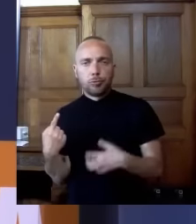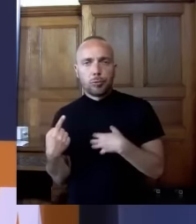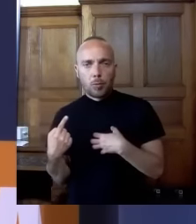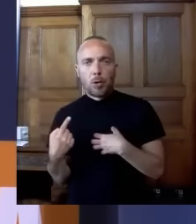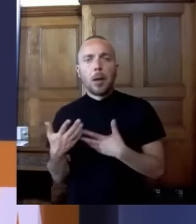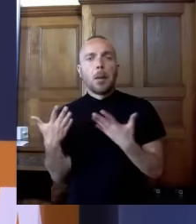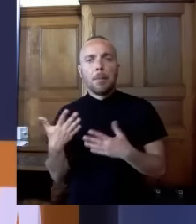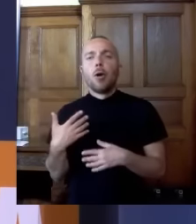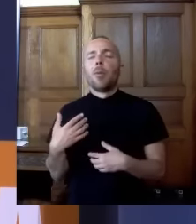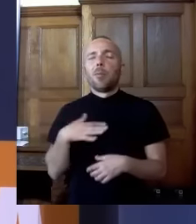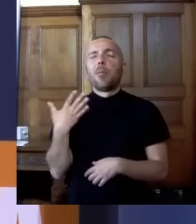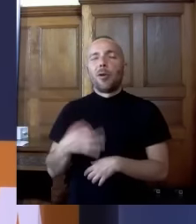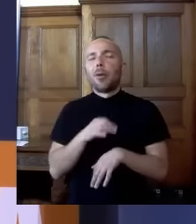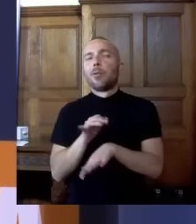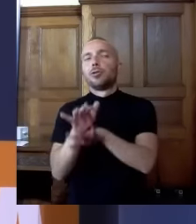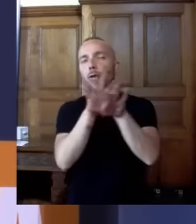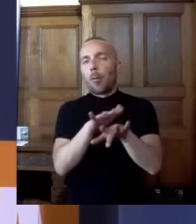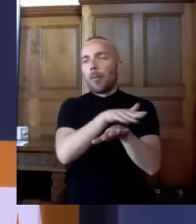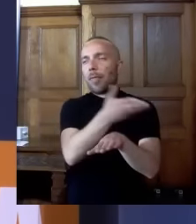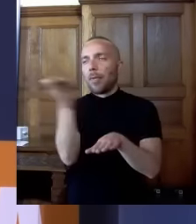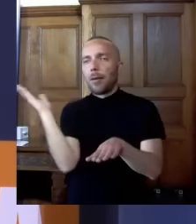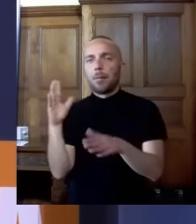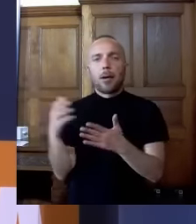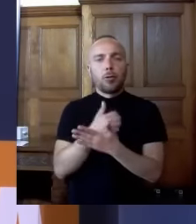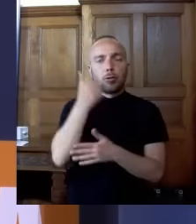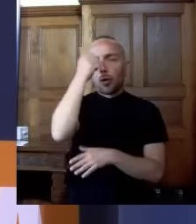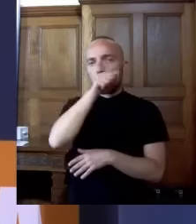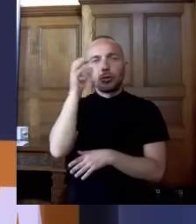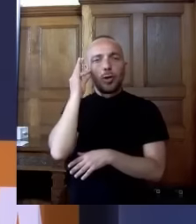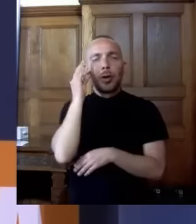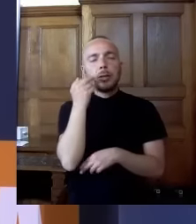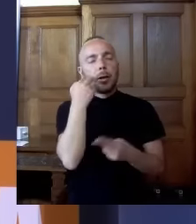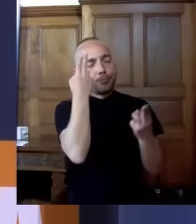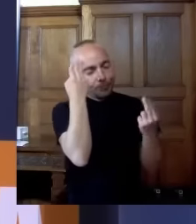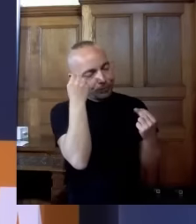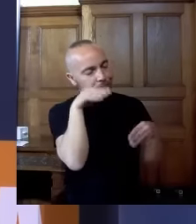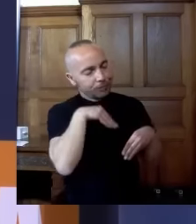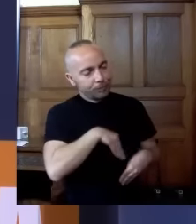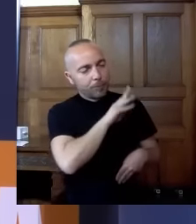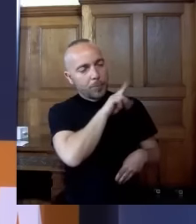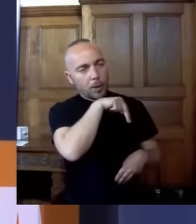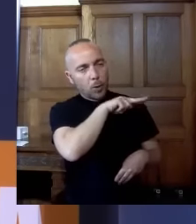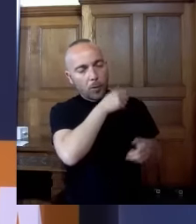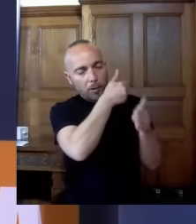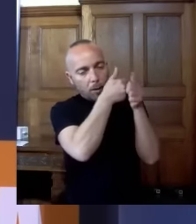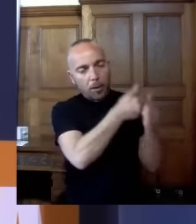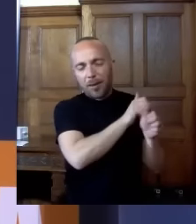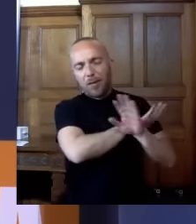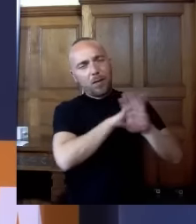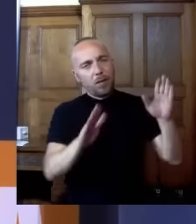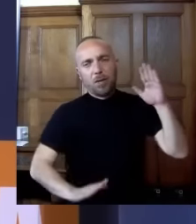podemos convencer para que todos y todas dejen de rendir pleitesía al partido nacionalista